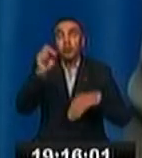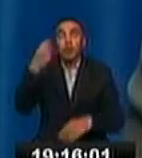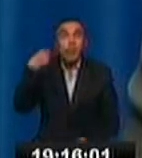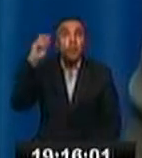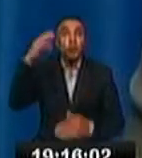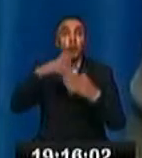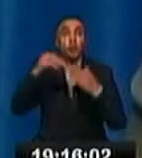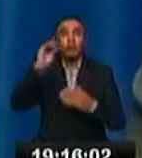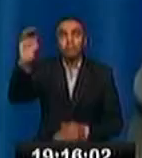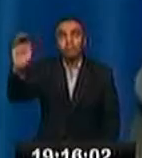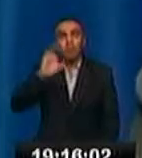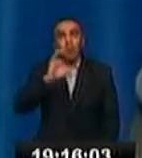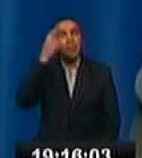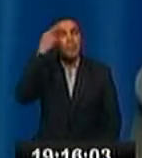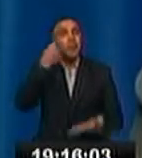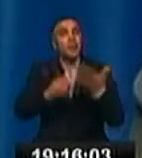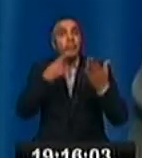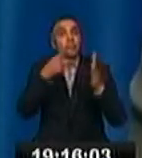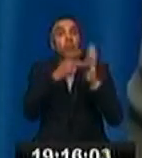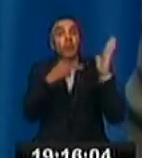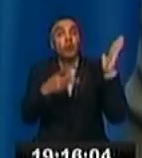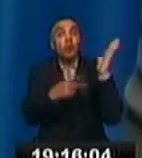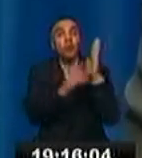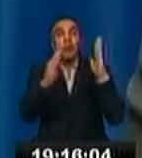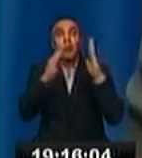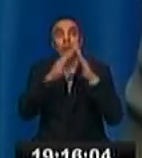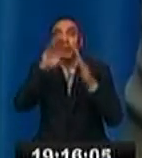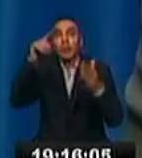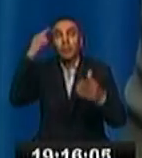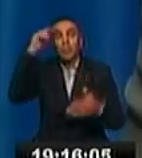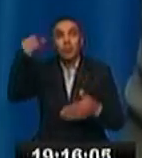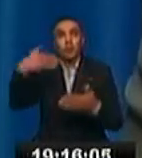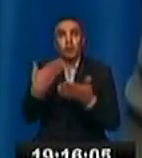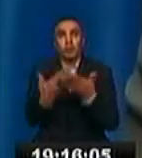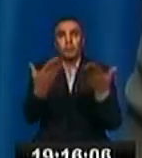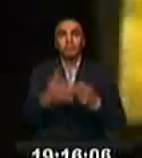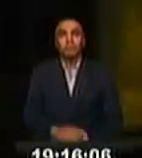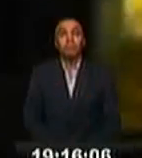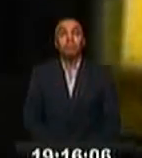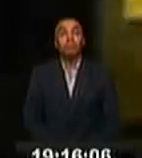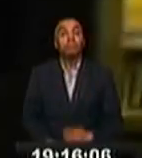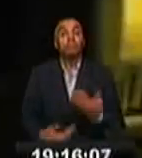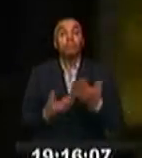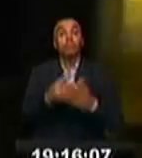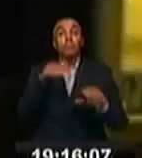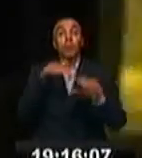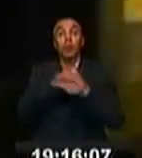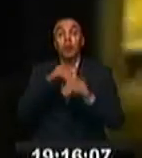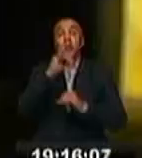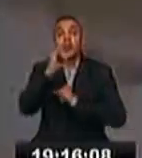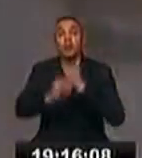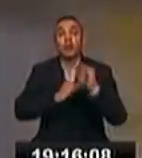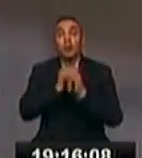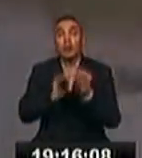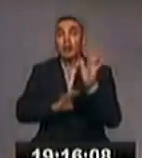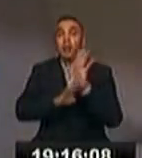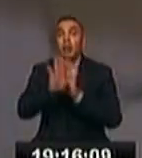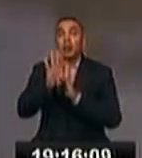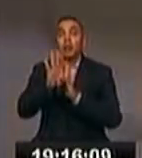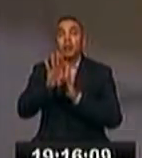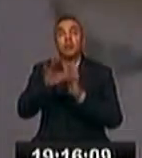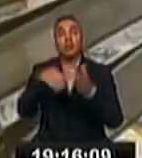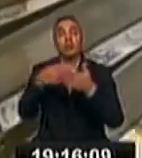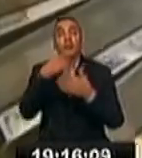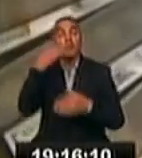de dólares que se destinarán al programa Casa para Todos. Serán entregados por el Banco Interamericano de Desarrollo y la